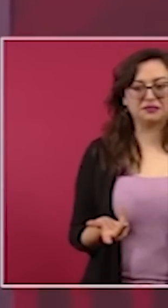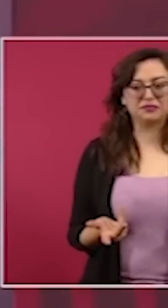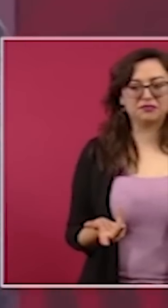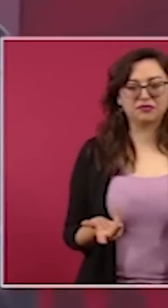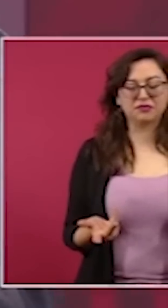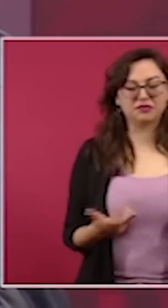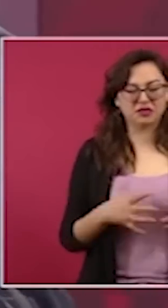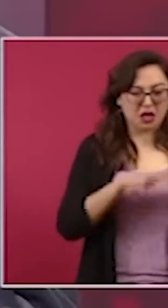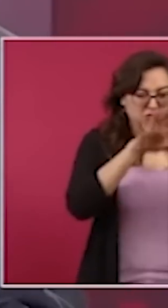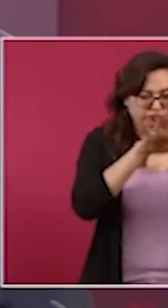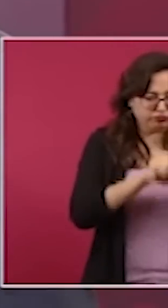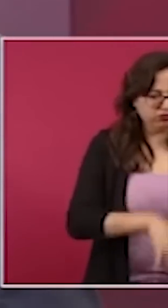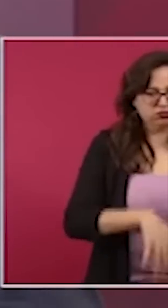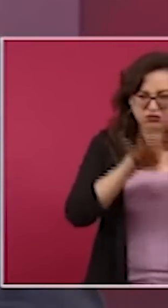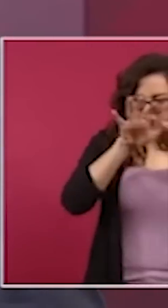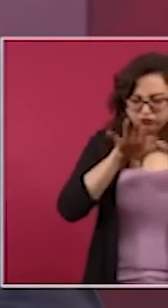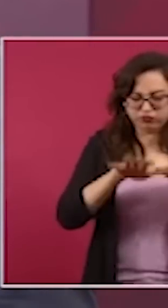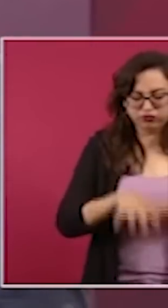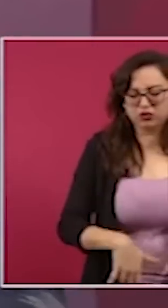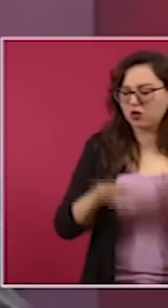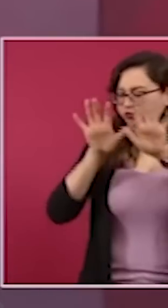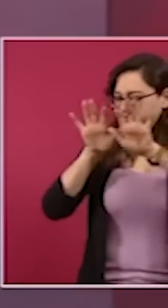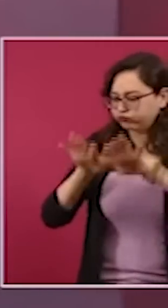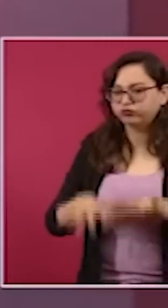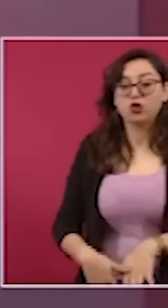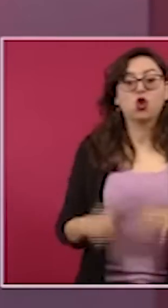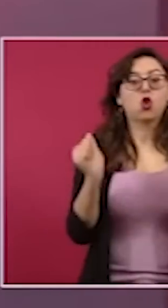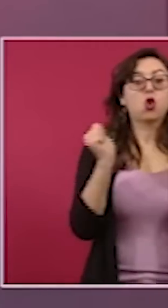dan 8 columnas en su periódico